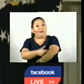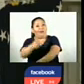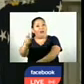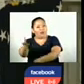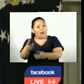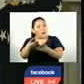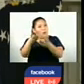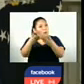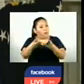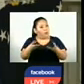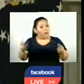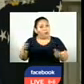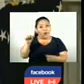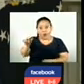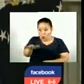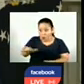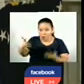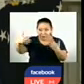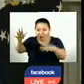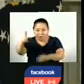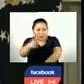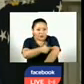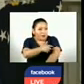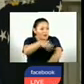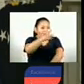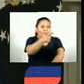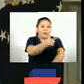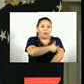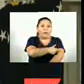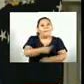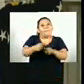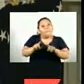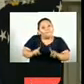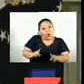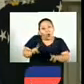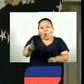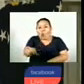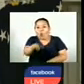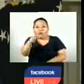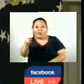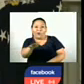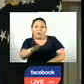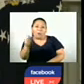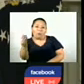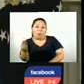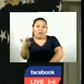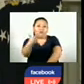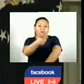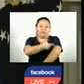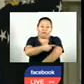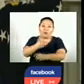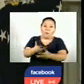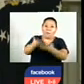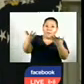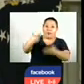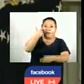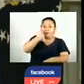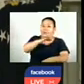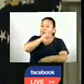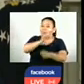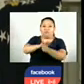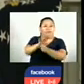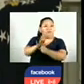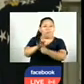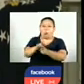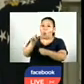reducido drásticamente en los lugares donde la gente se está vacunando pero desafortunadamente los casos y las hospitalizaciones no